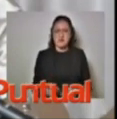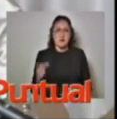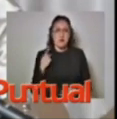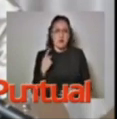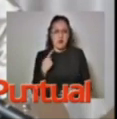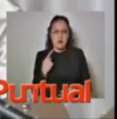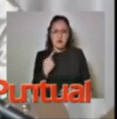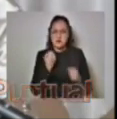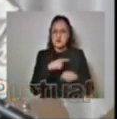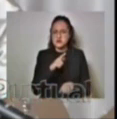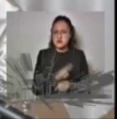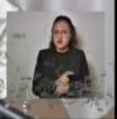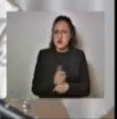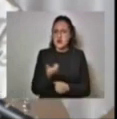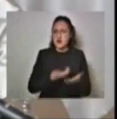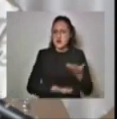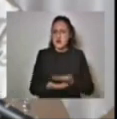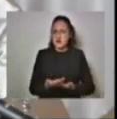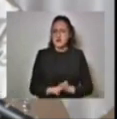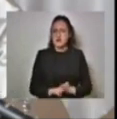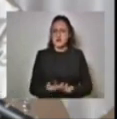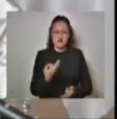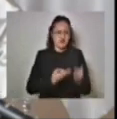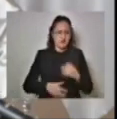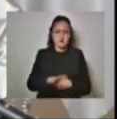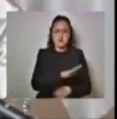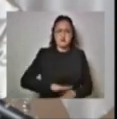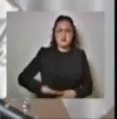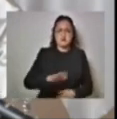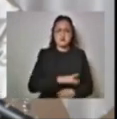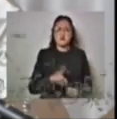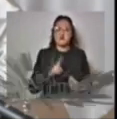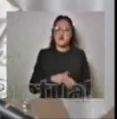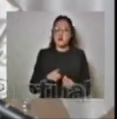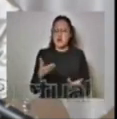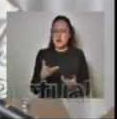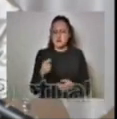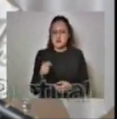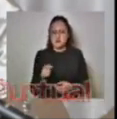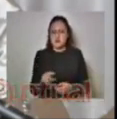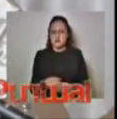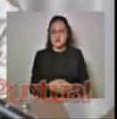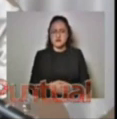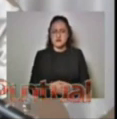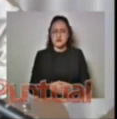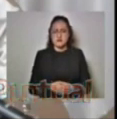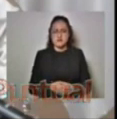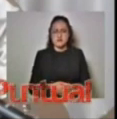político, social, económico en toda esa zona de donde son ellos,